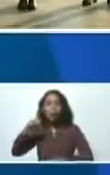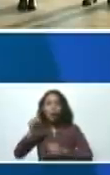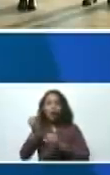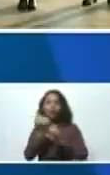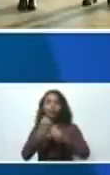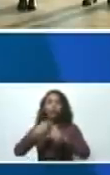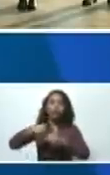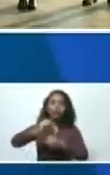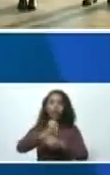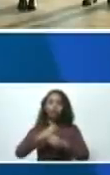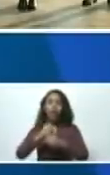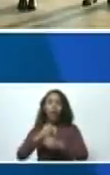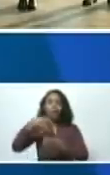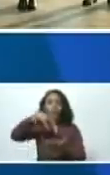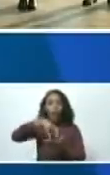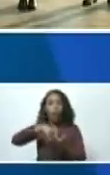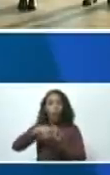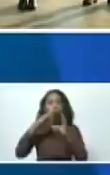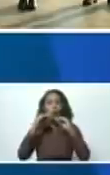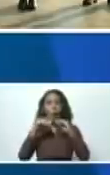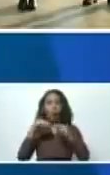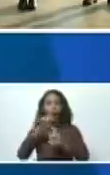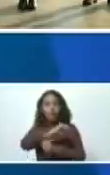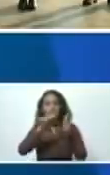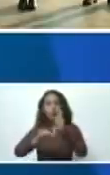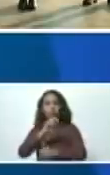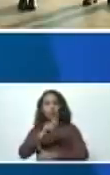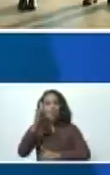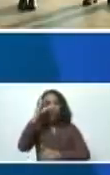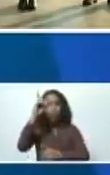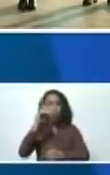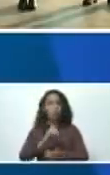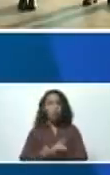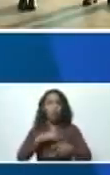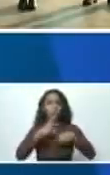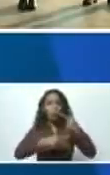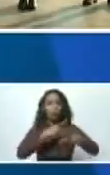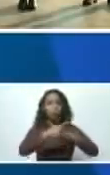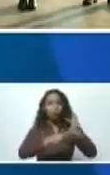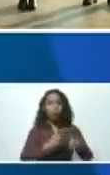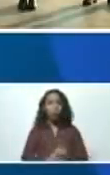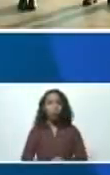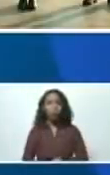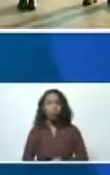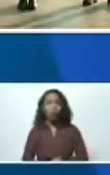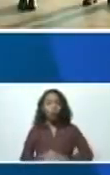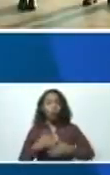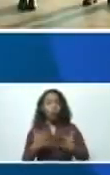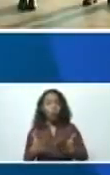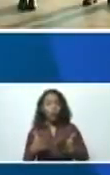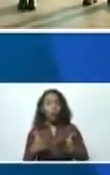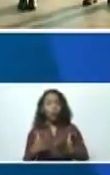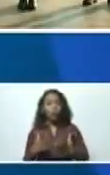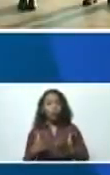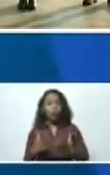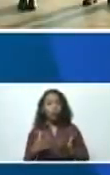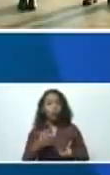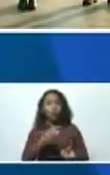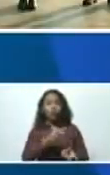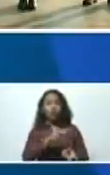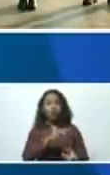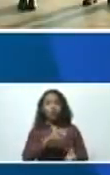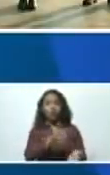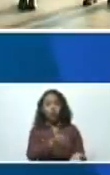Carabobo, de lo que hablaba nuestra vicepresidenta, de la producción del abastecimiento seguro del